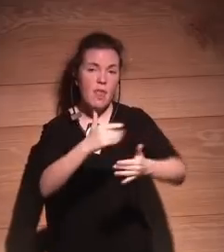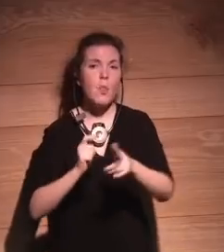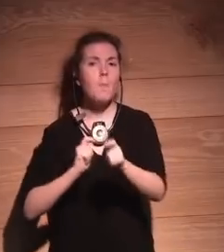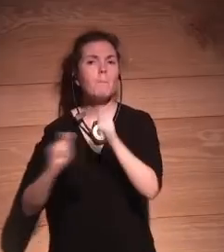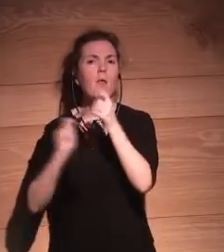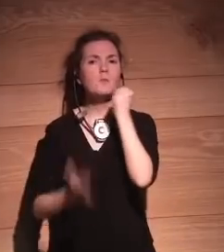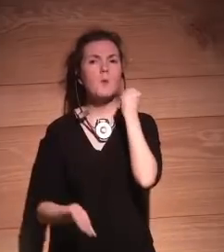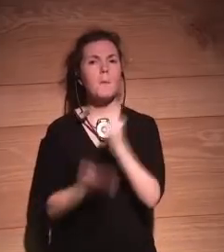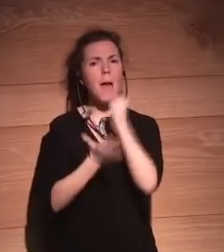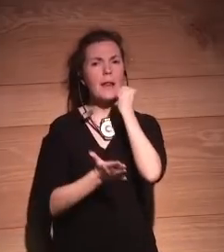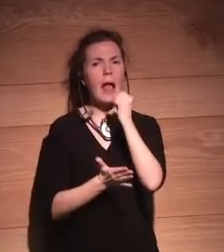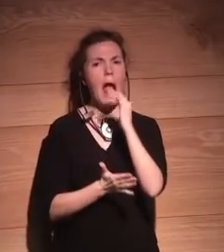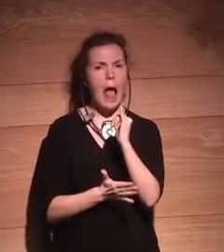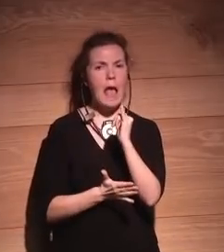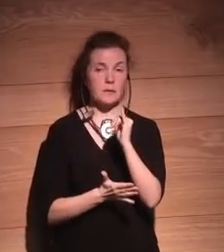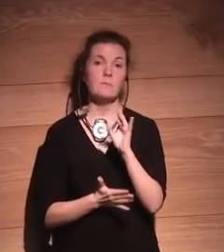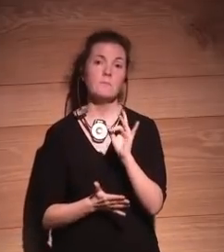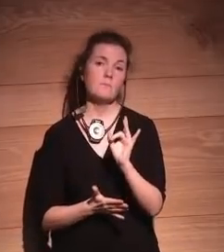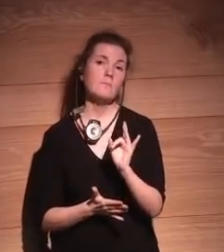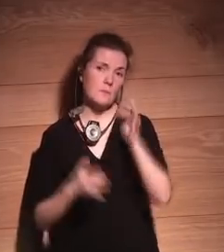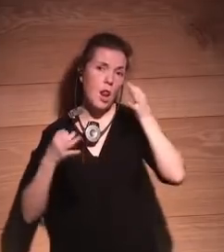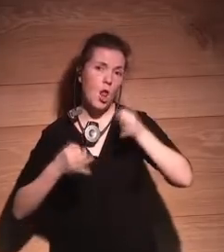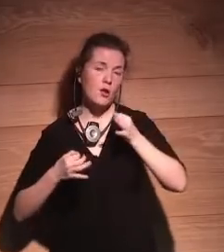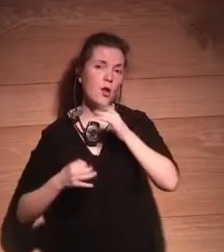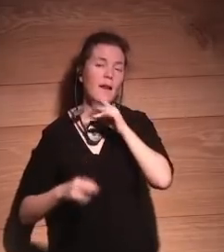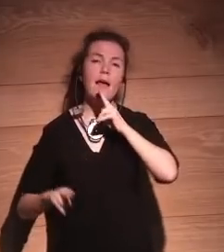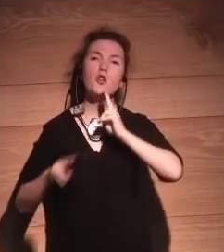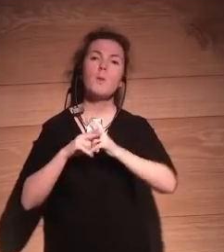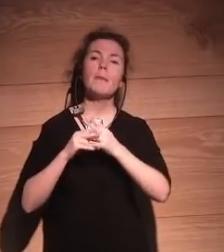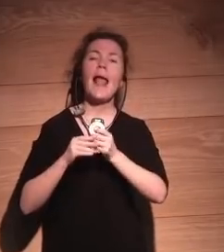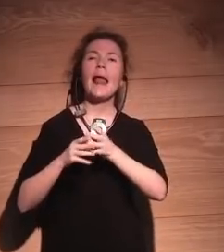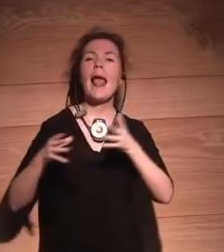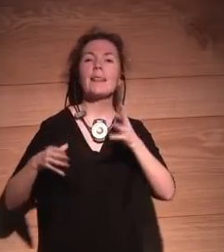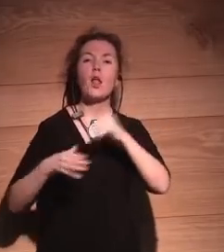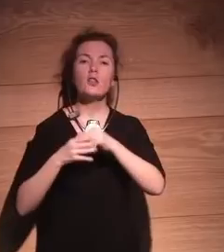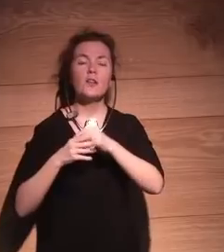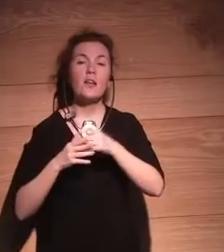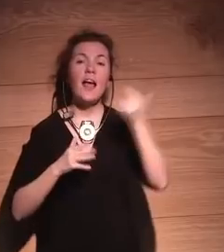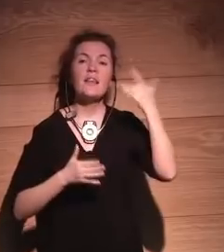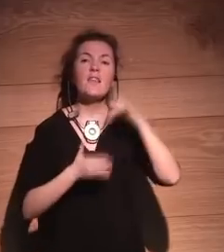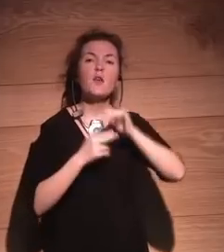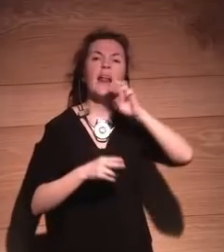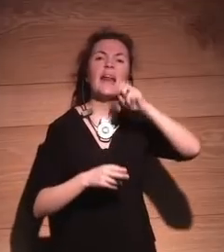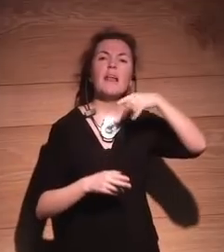marca? Evidentemente que existe el periodismo de marca. Lo llamamos ahora branded content y en su día se llamaban remitidos.